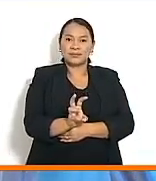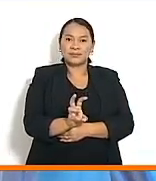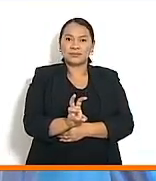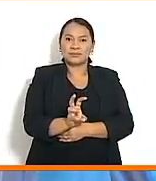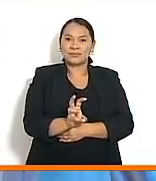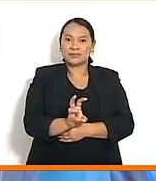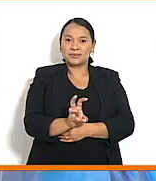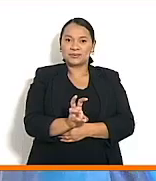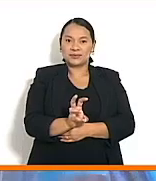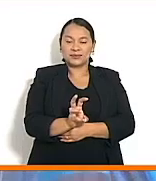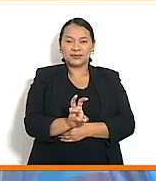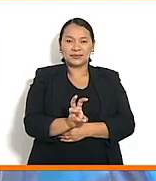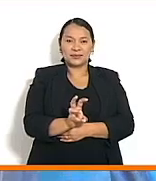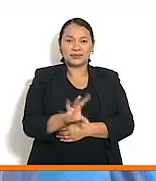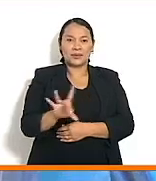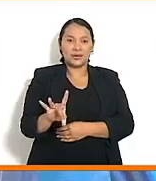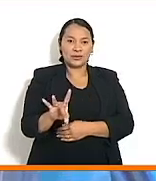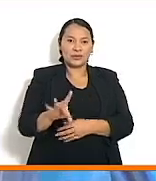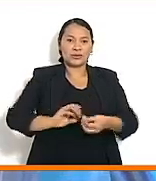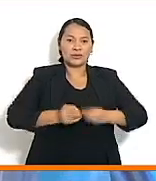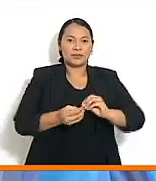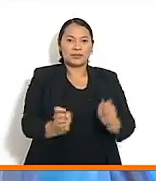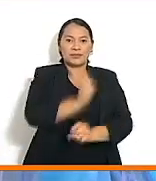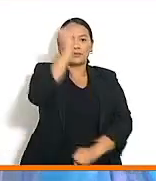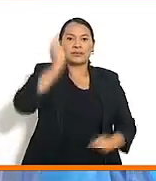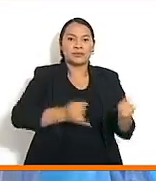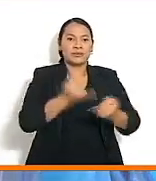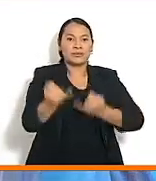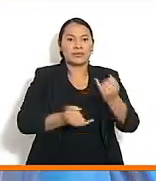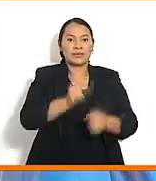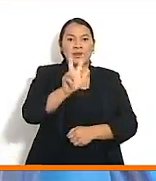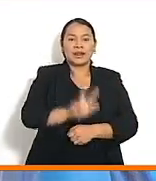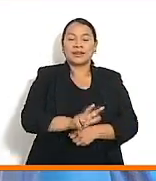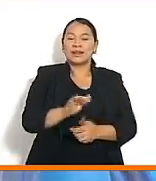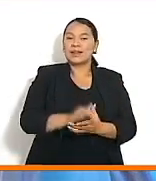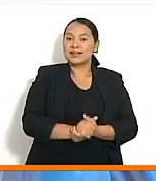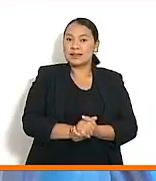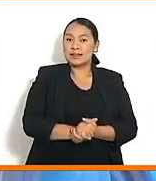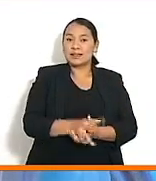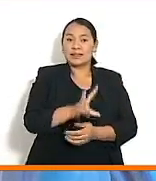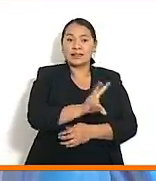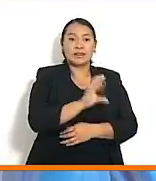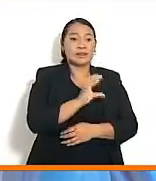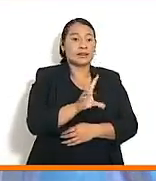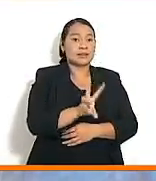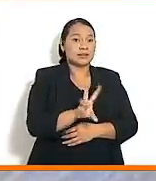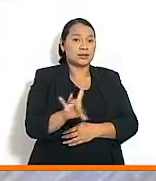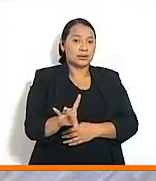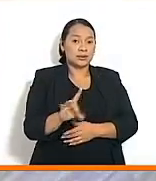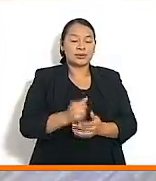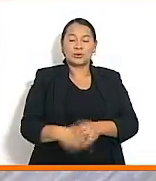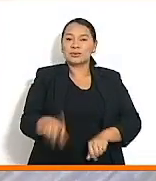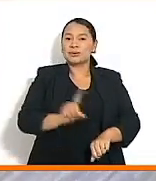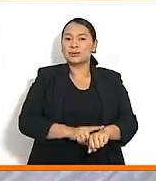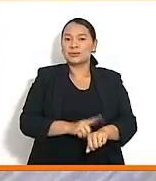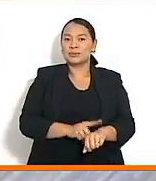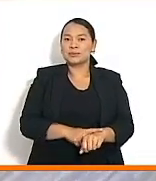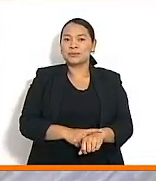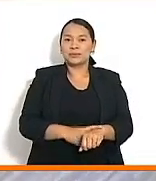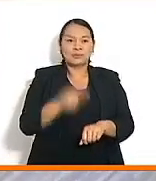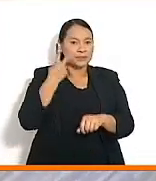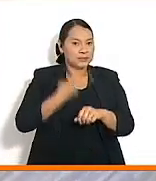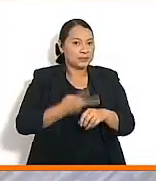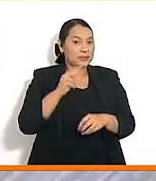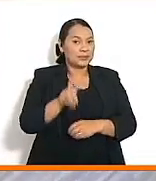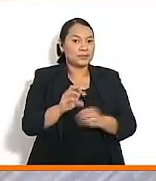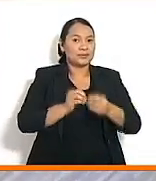dígito ganador. Este es el 8. Número favorecido para Cuba 3 es el 768. Llegó el momento de dar a conocer de esos